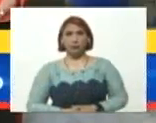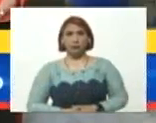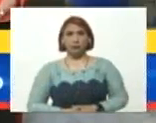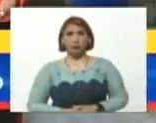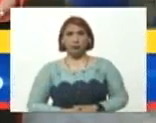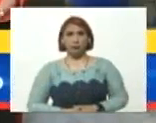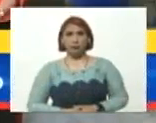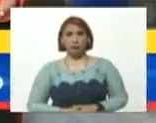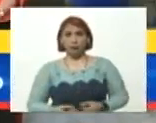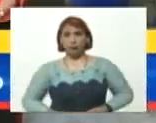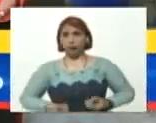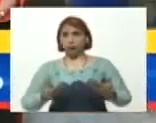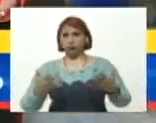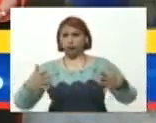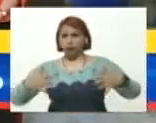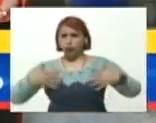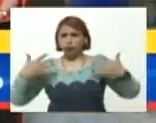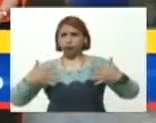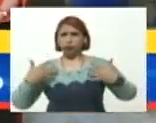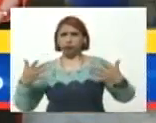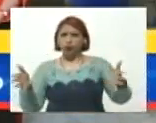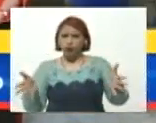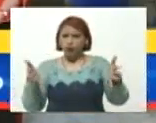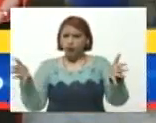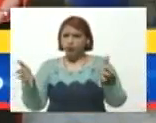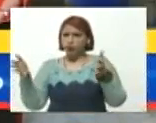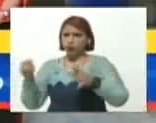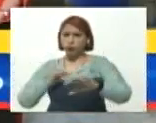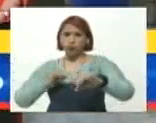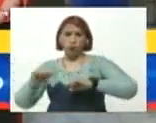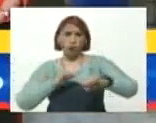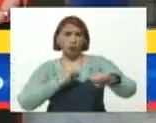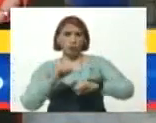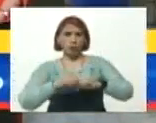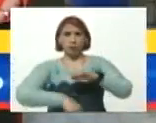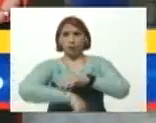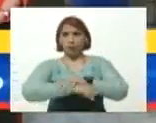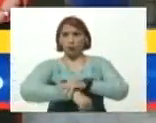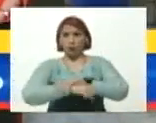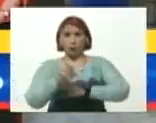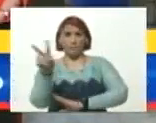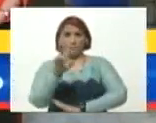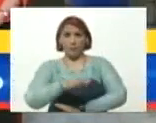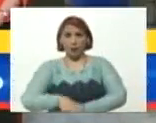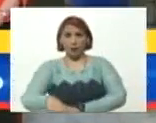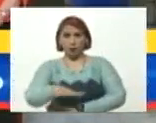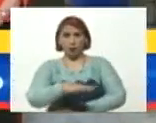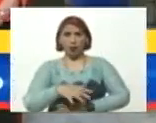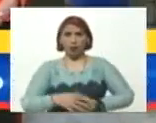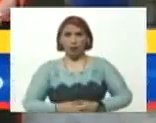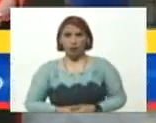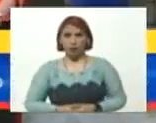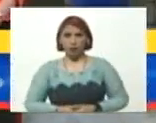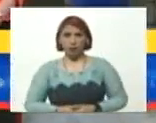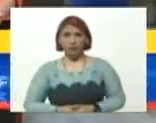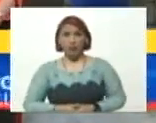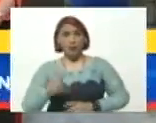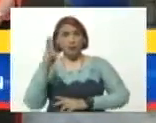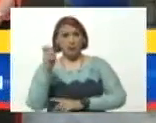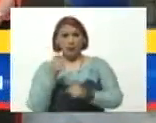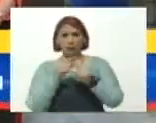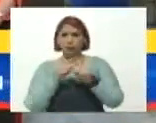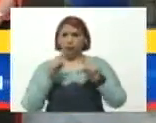mayor motivación al movimiento futbolero de Venezuela. Así que ha sido un viernes